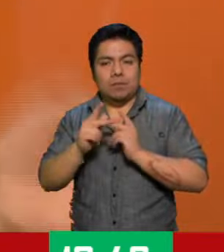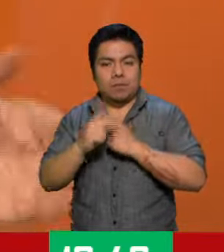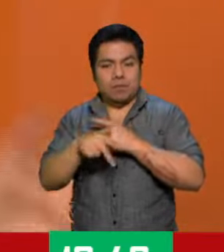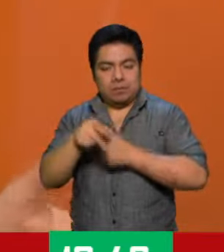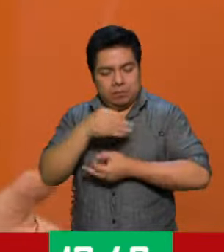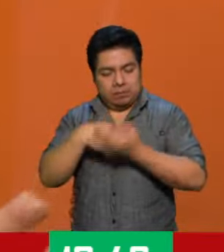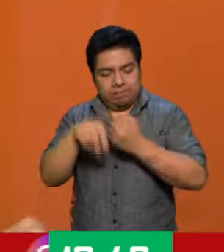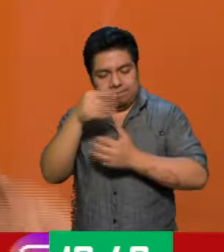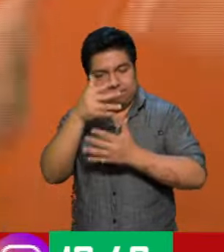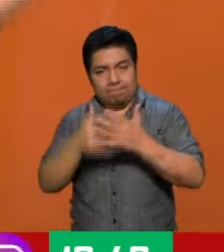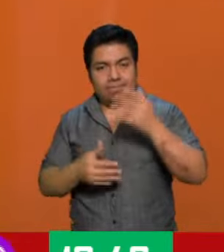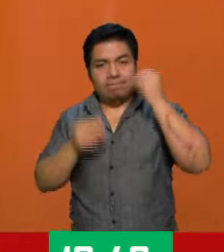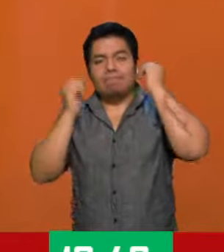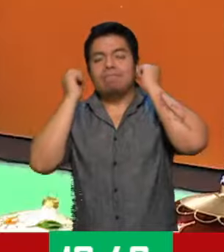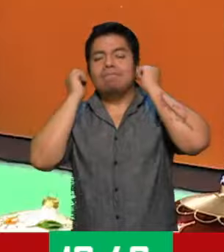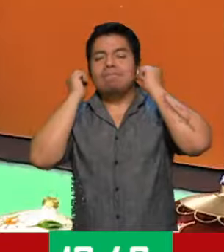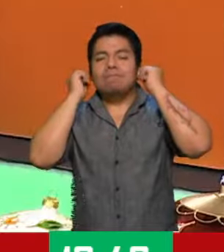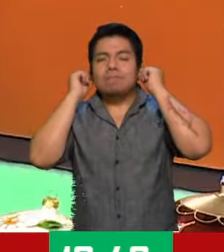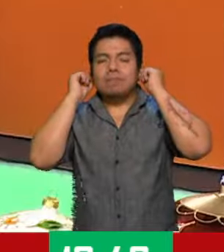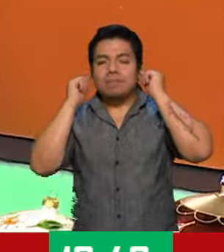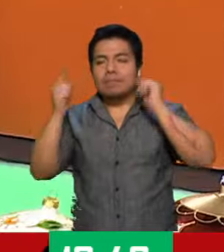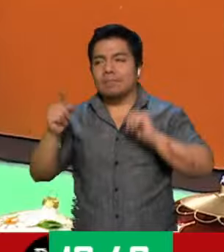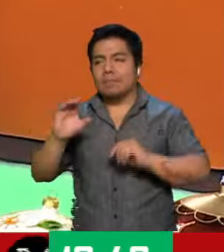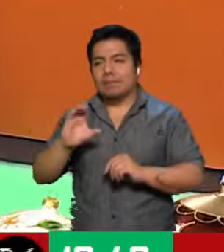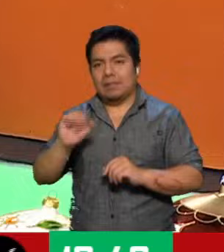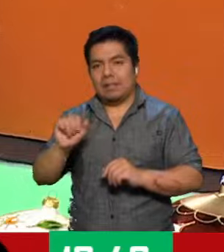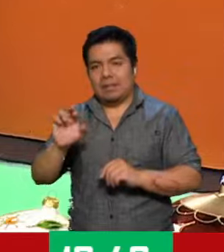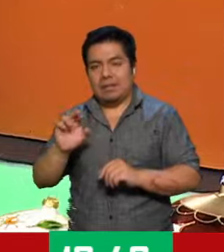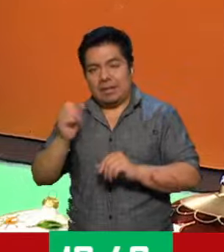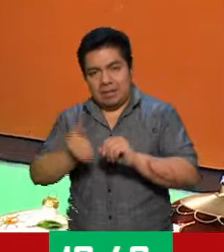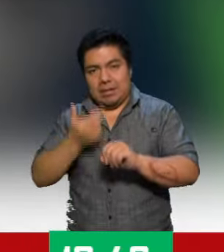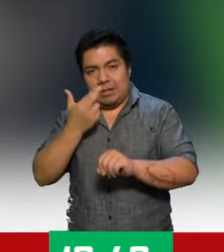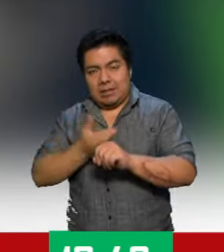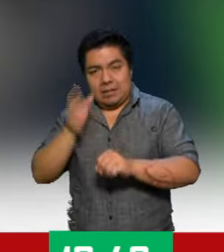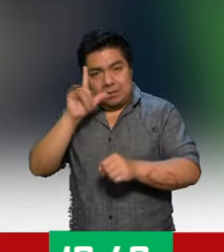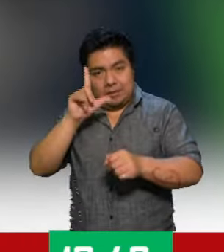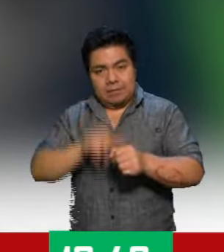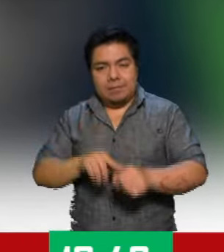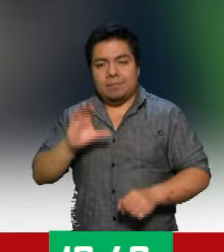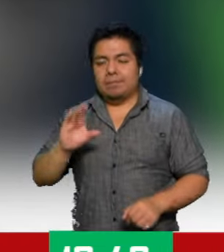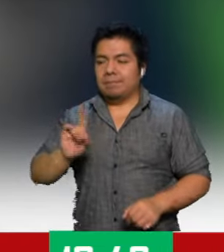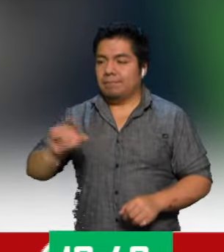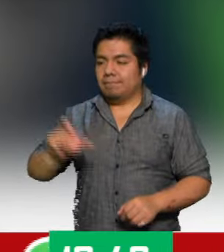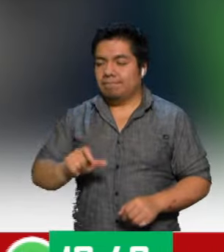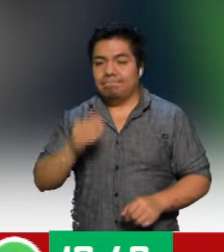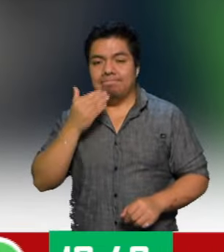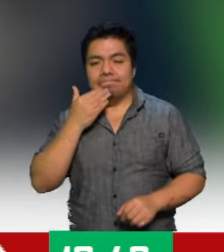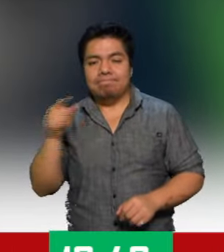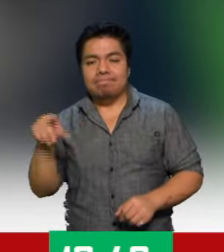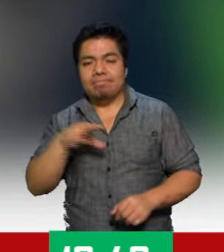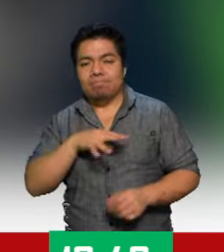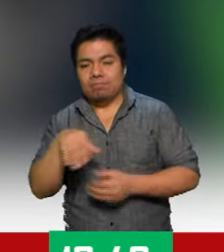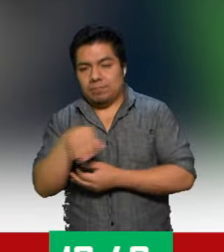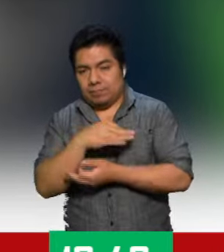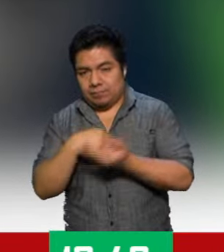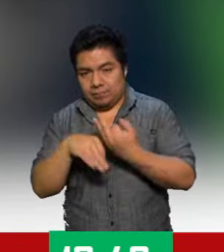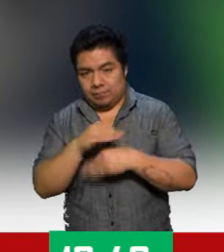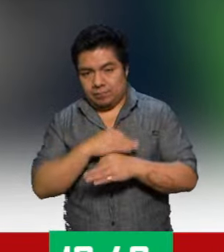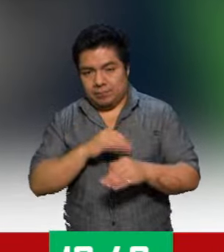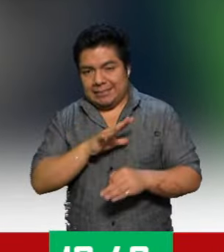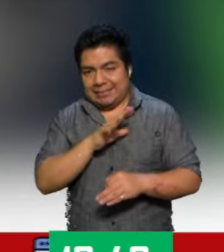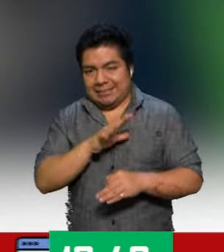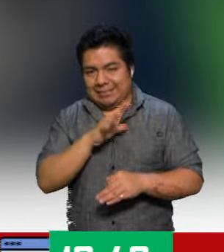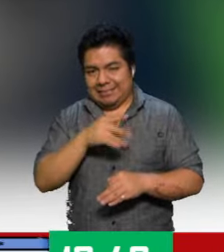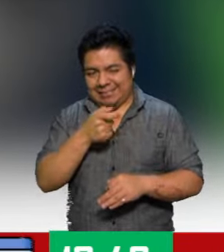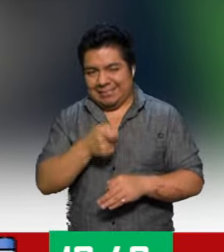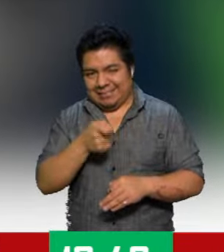está la cartelera. Está. Y está dentro de la Secretaría de Cultura. La Secretaría de Cultura de la Ciudad de México también tiene todos Salúdeme los eventos. Salúdeme a la güera.